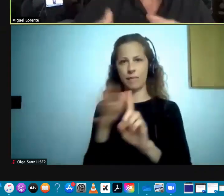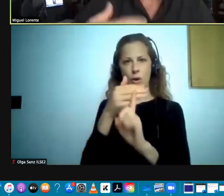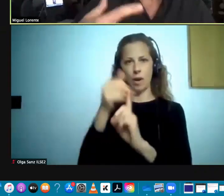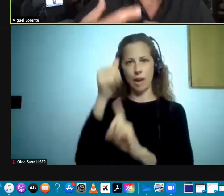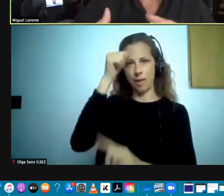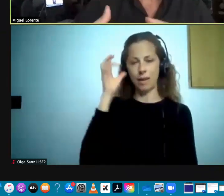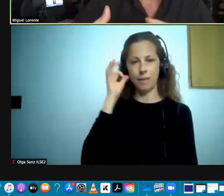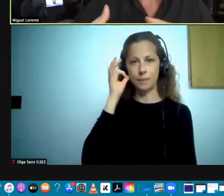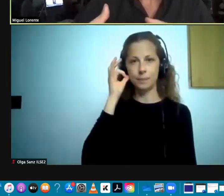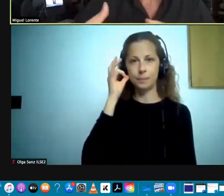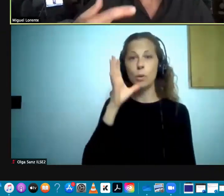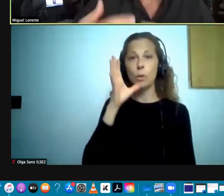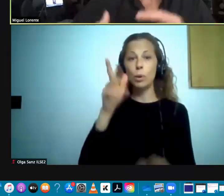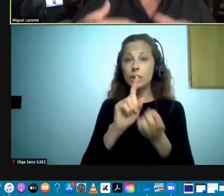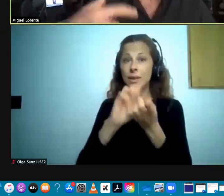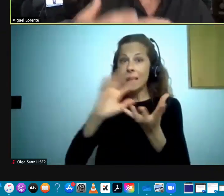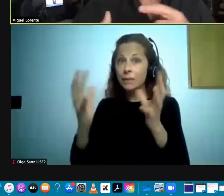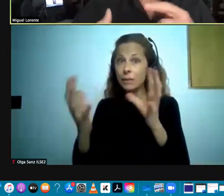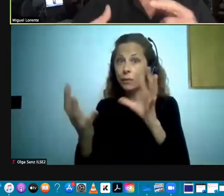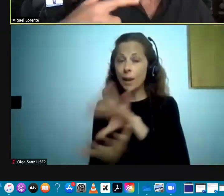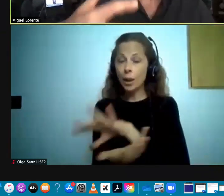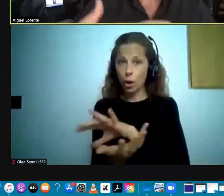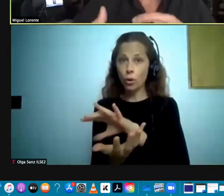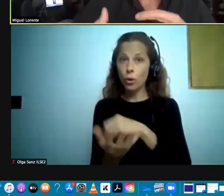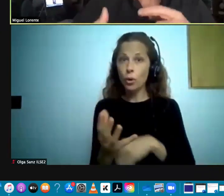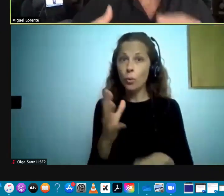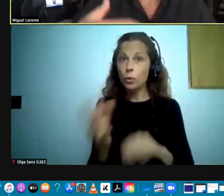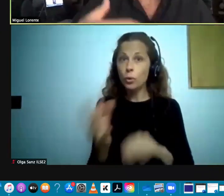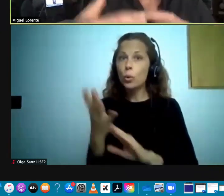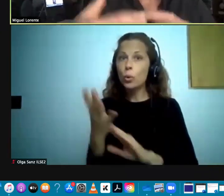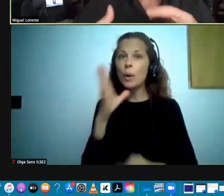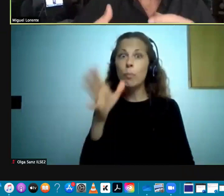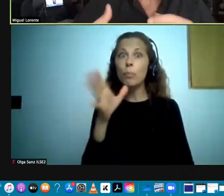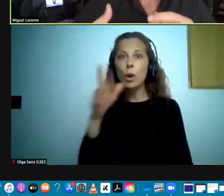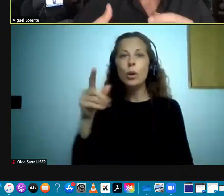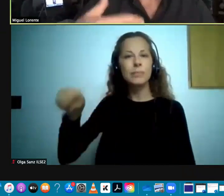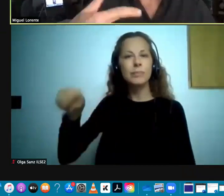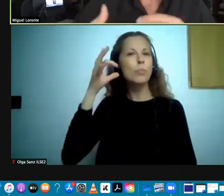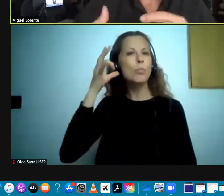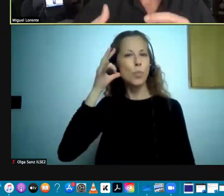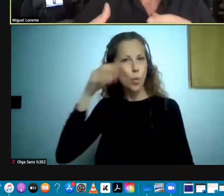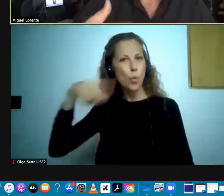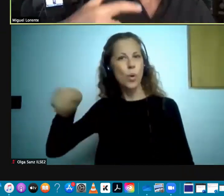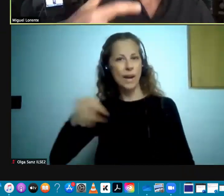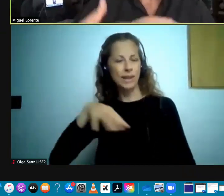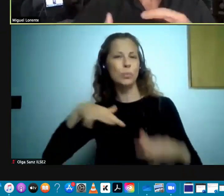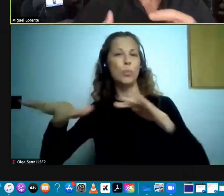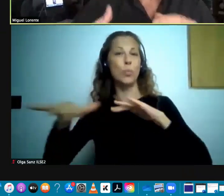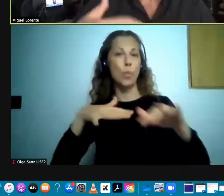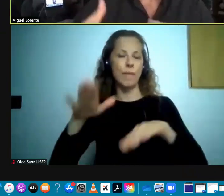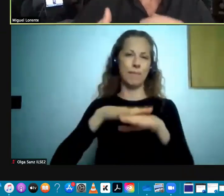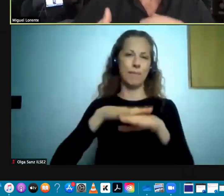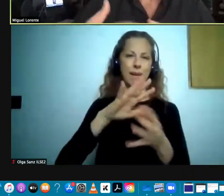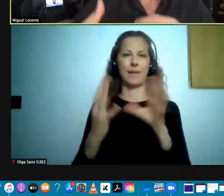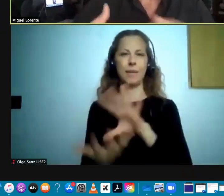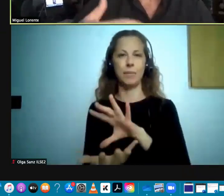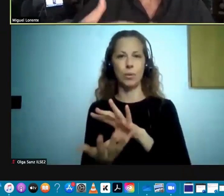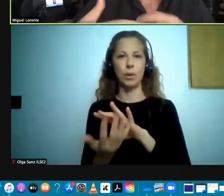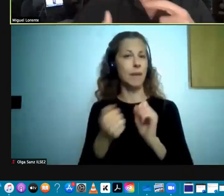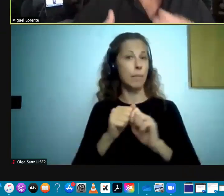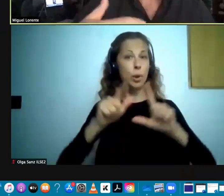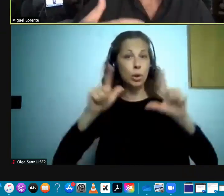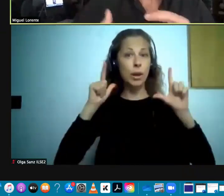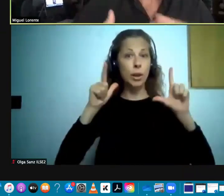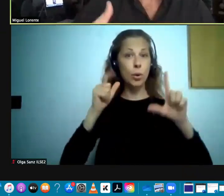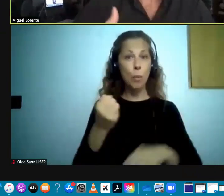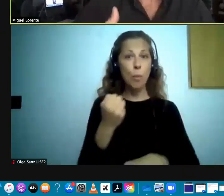favor de la igualdad se está produciendo porque las mujeres las estáis produciendo. Quien está protagonizando y liderando esa